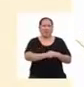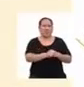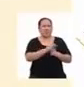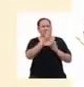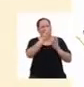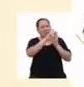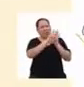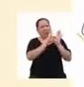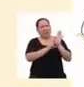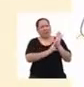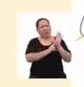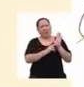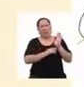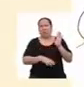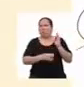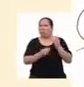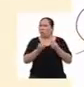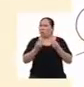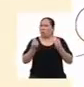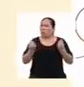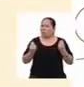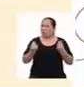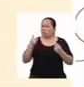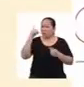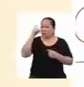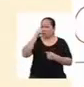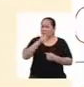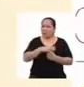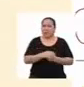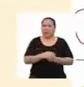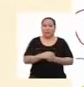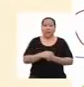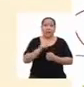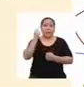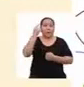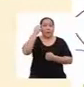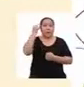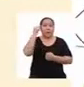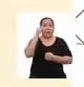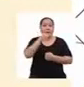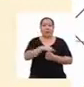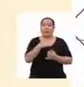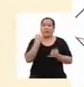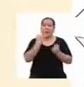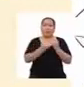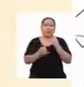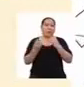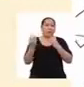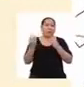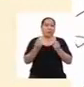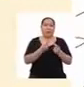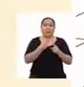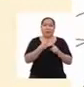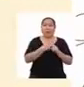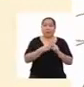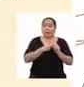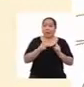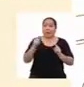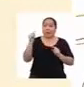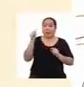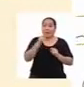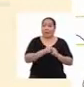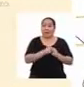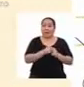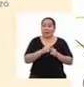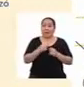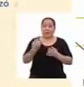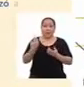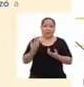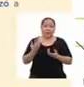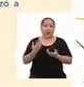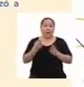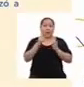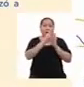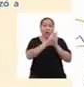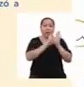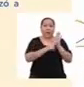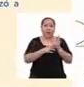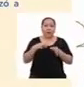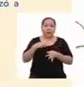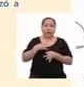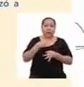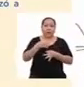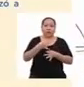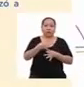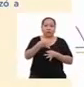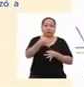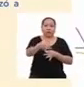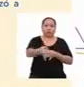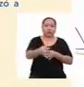un poco exagerada. También pensábamos que esto terminaría pronto. Sin embargo, esta medida fue alargándose